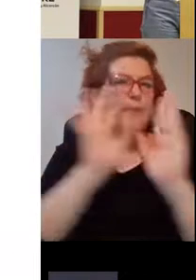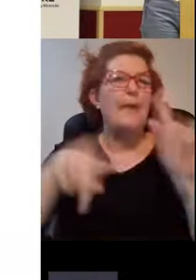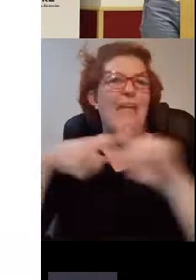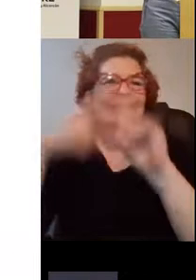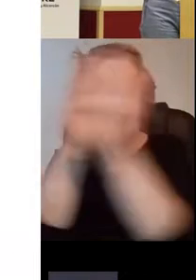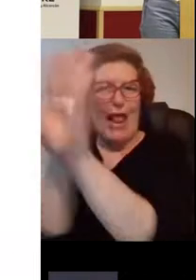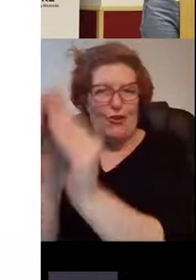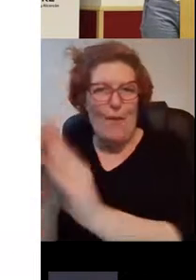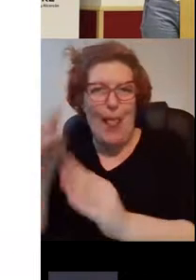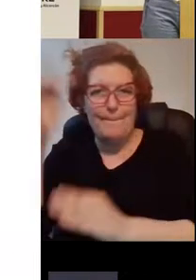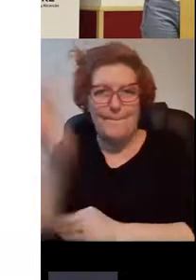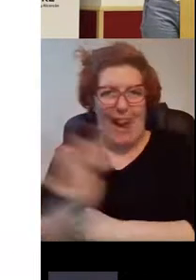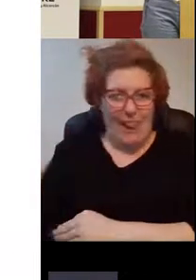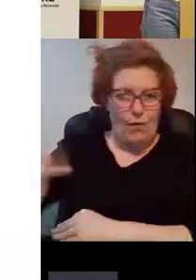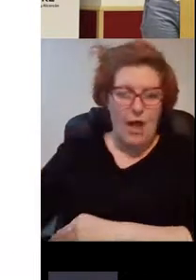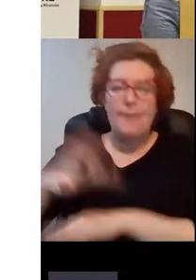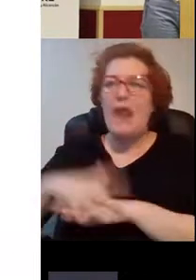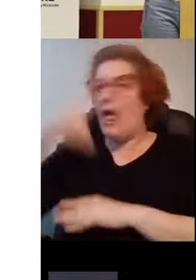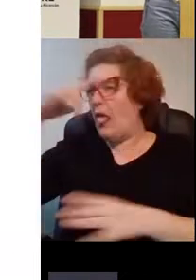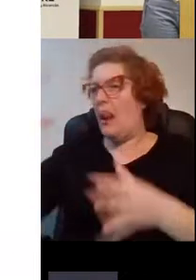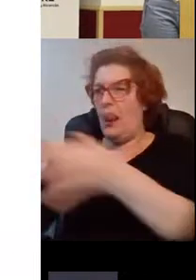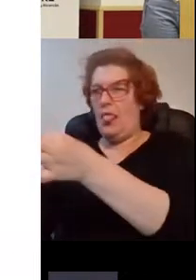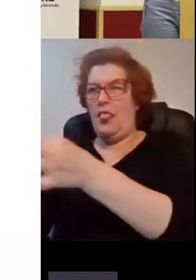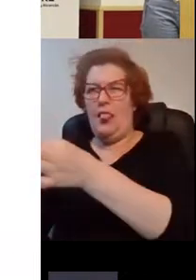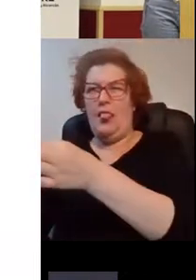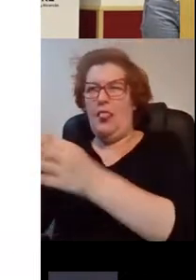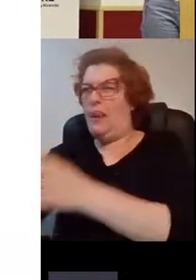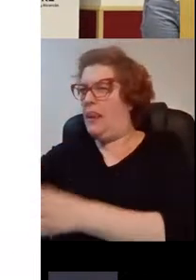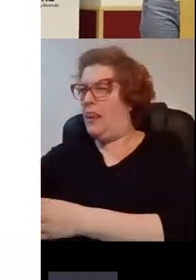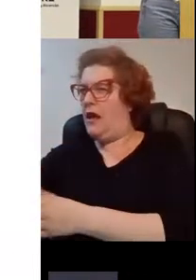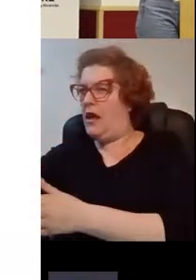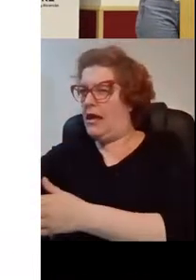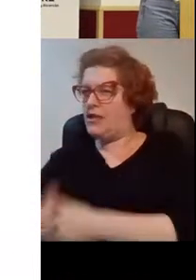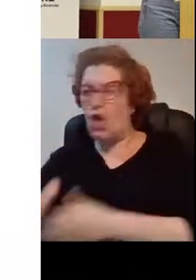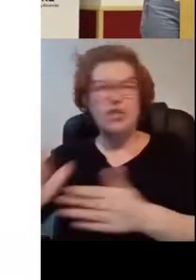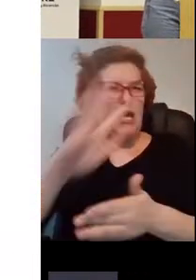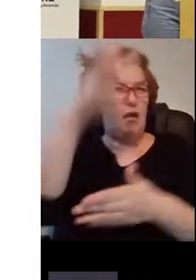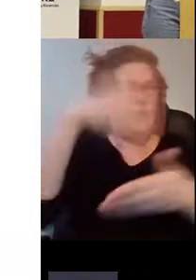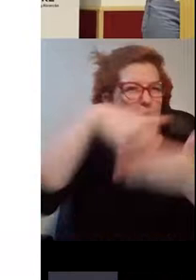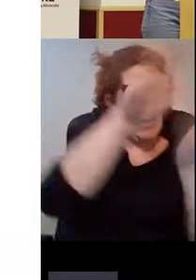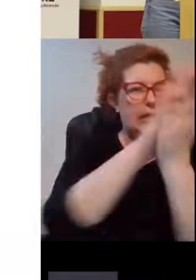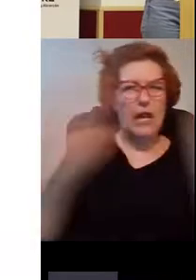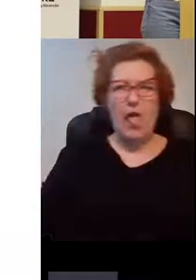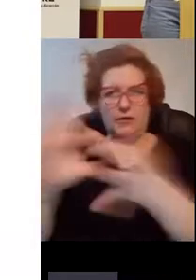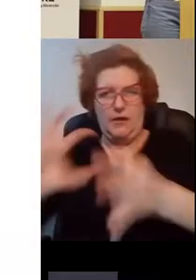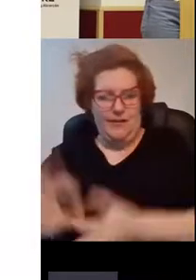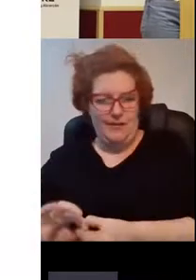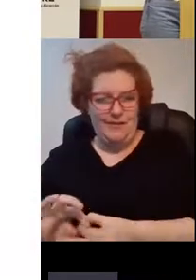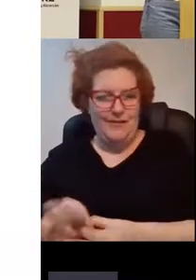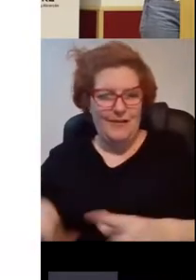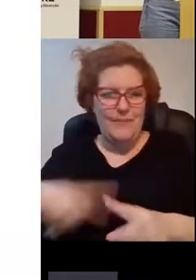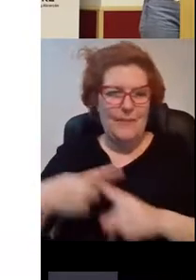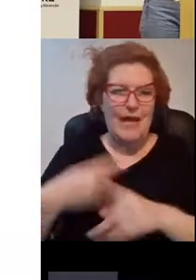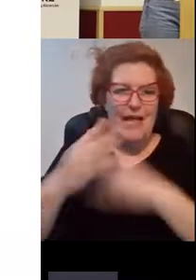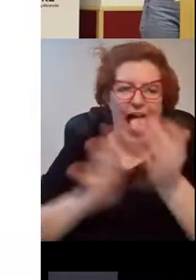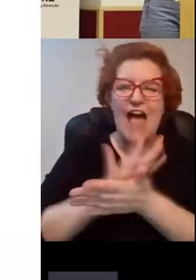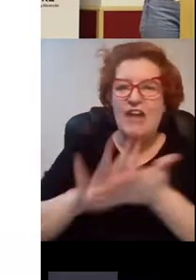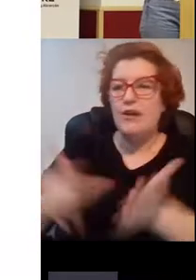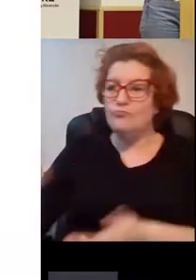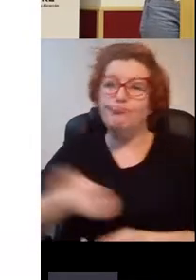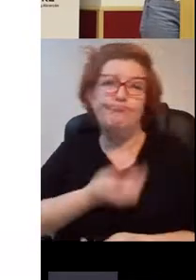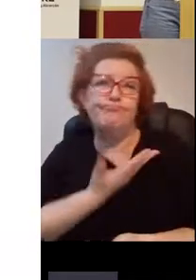Entonces ellos tenían que asociar cuál era la sinopsis para cada cartel. además hablar también de sus